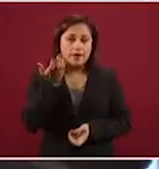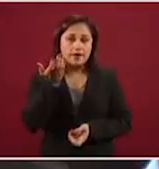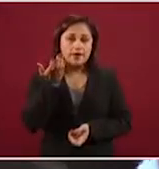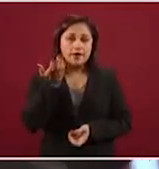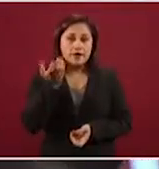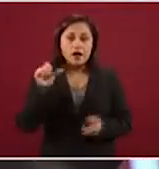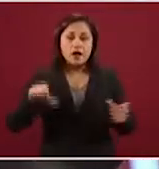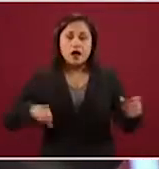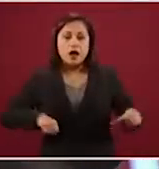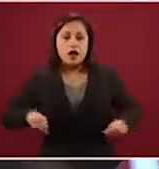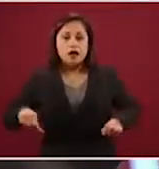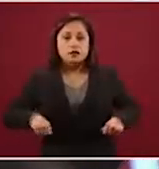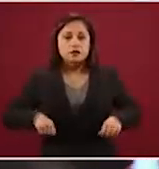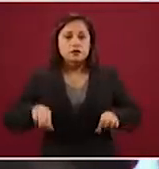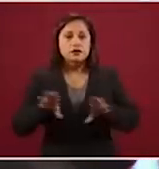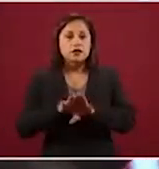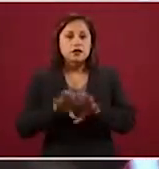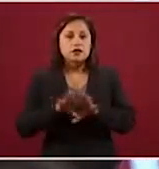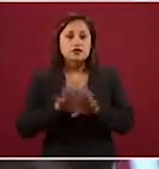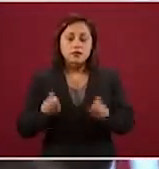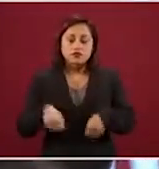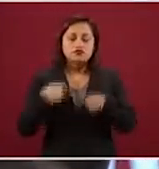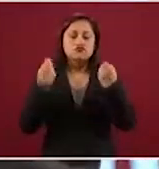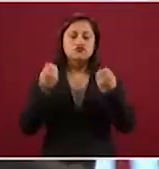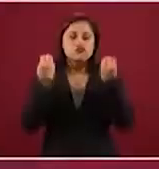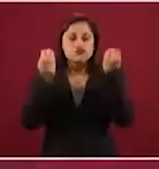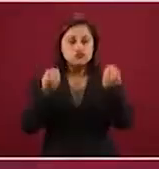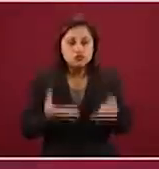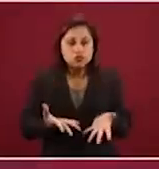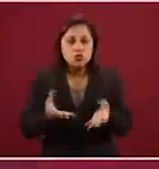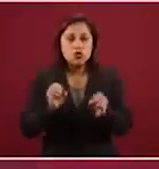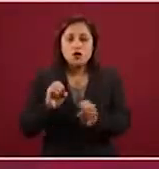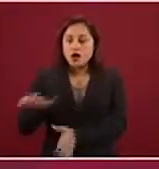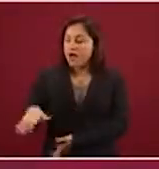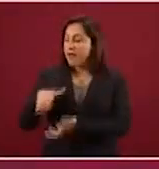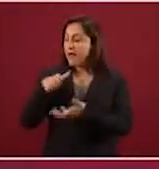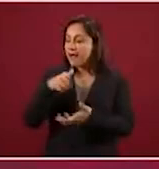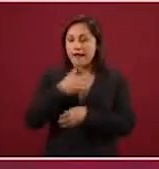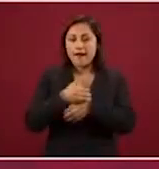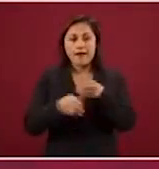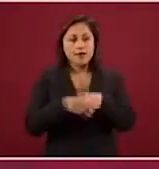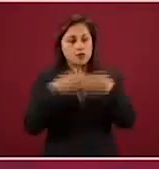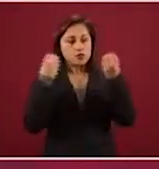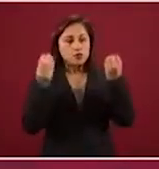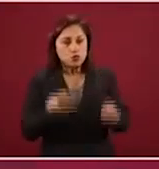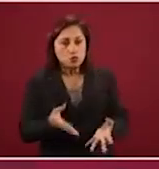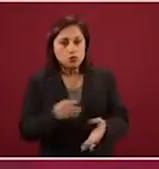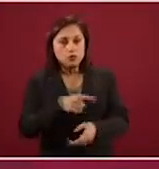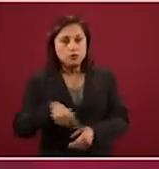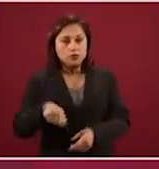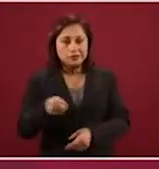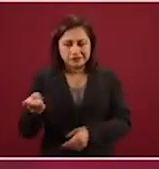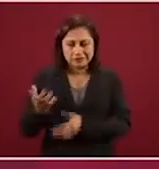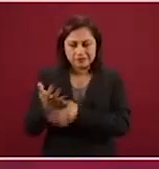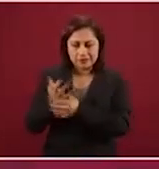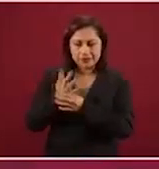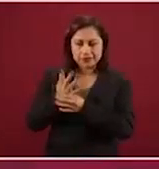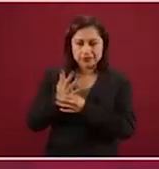contar con bases sociales, la entrega de despensas, la gente en general ya no